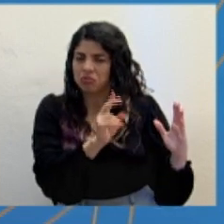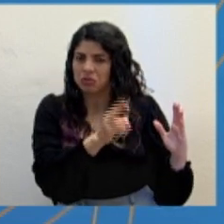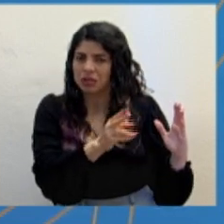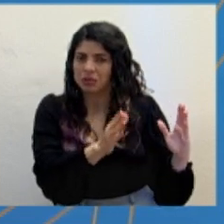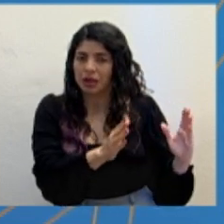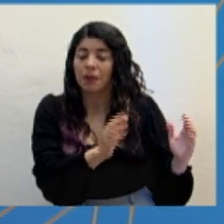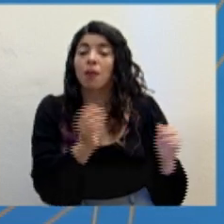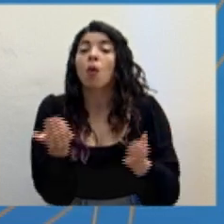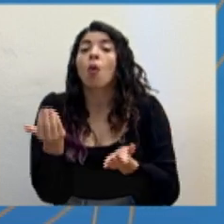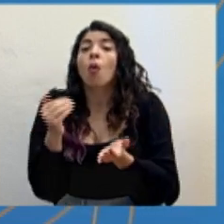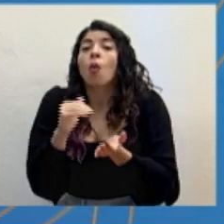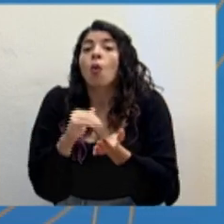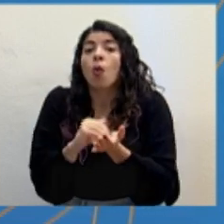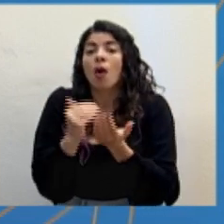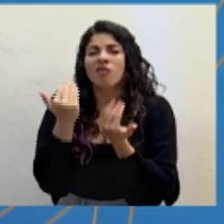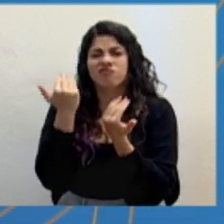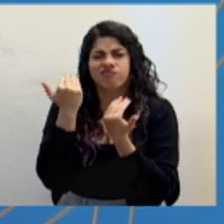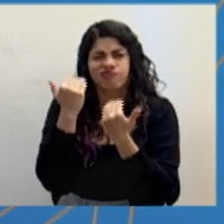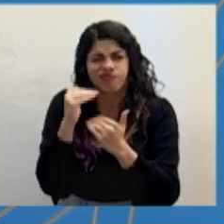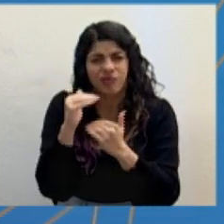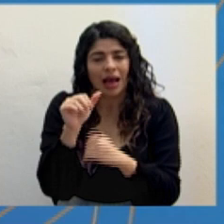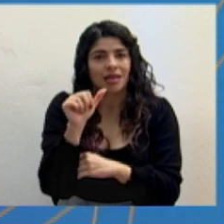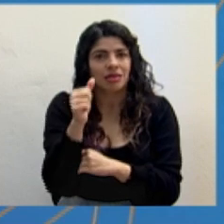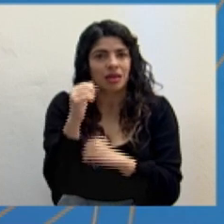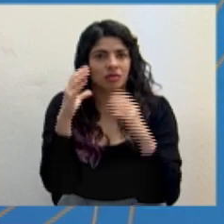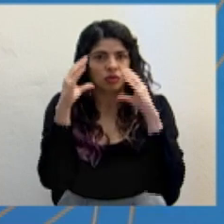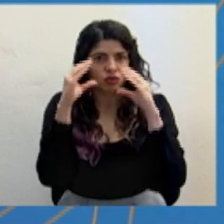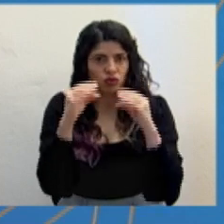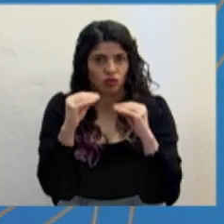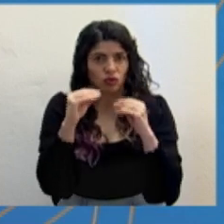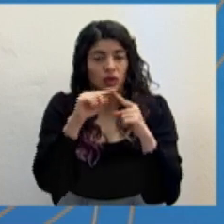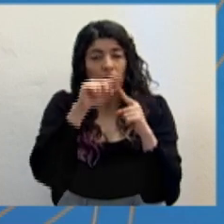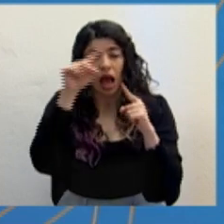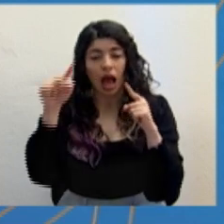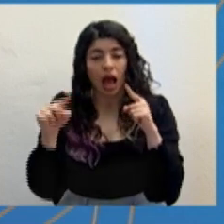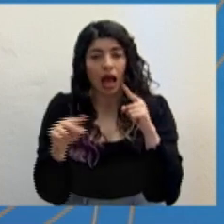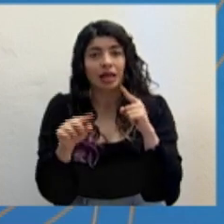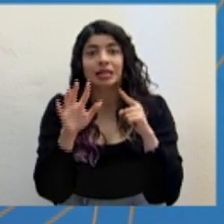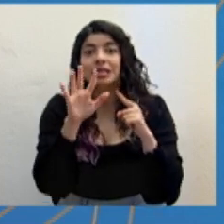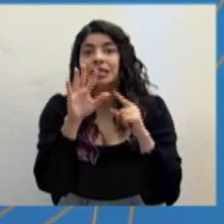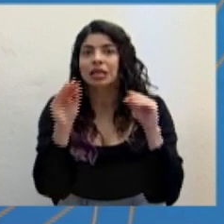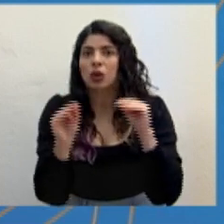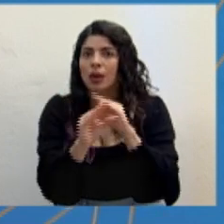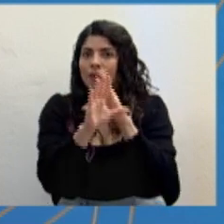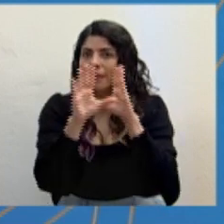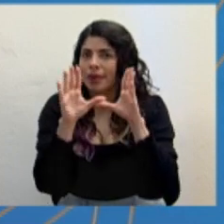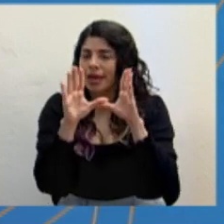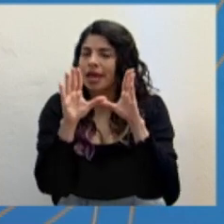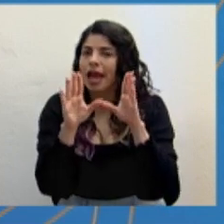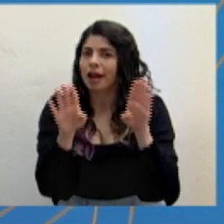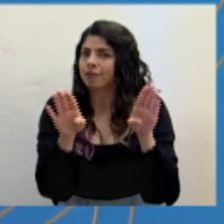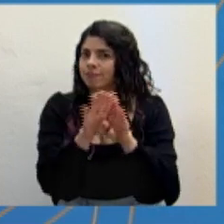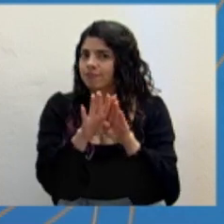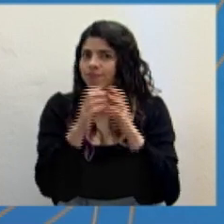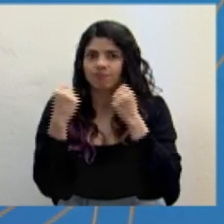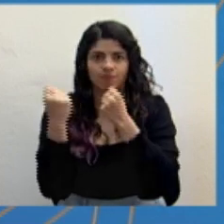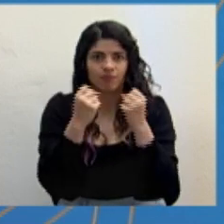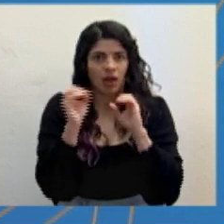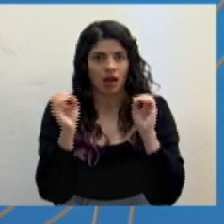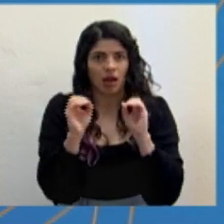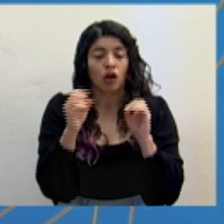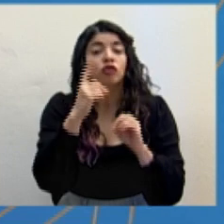Se retoma la restricción total a partir de las 10 de la noche y hasta las 5 de la mañana, por supuesto con las excepciones que también